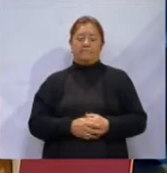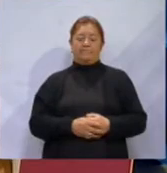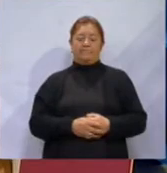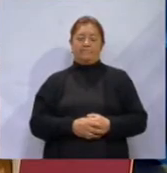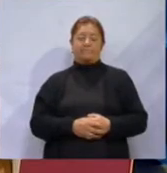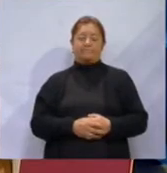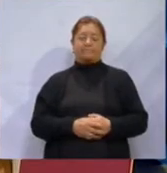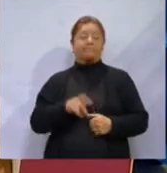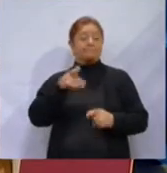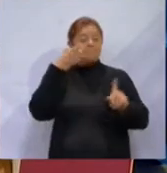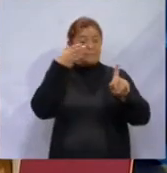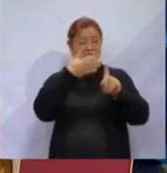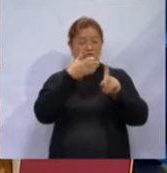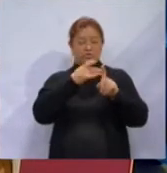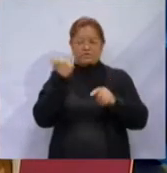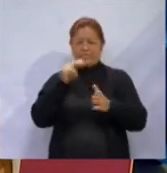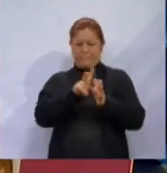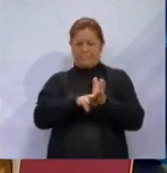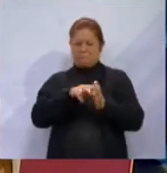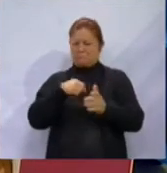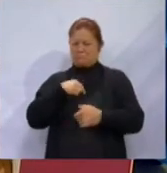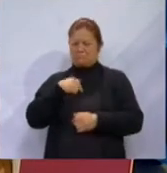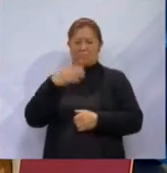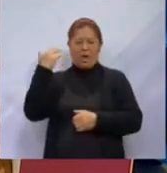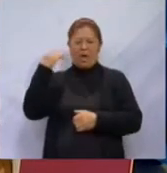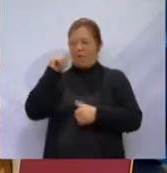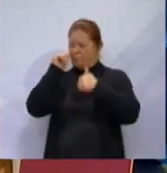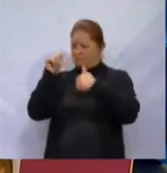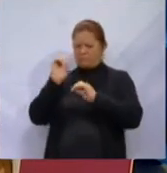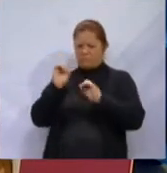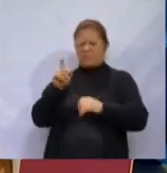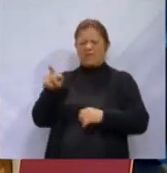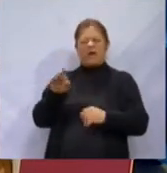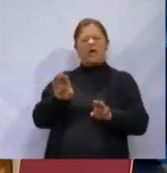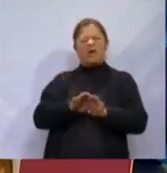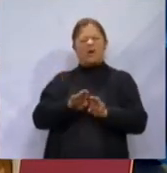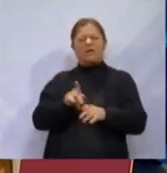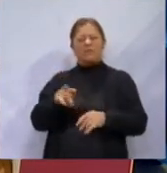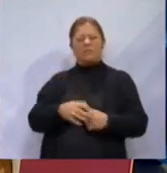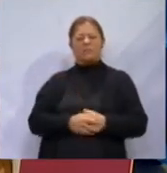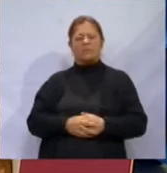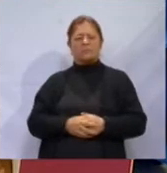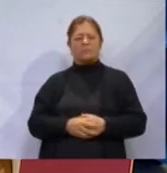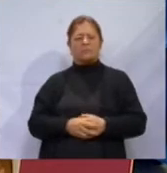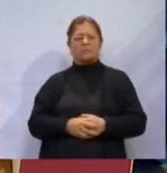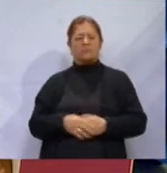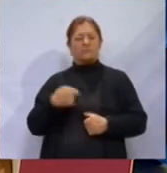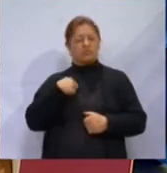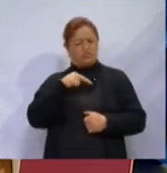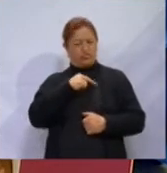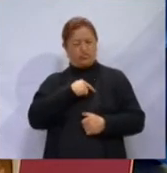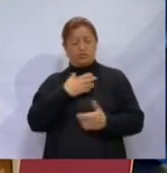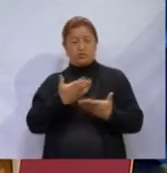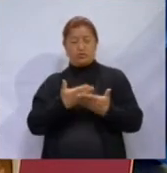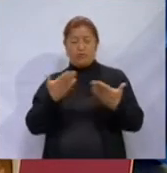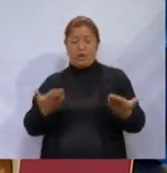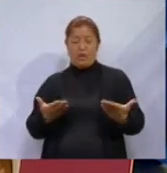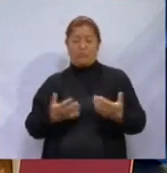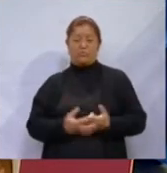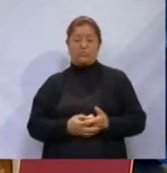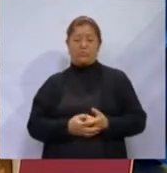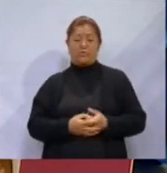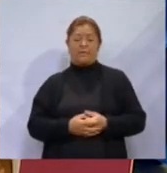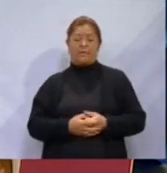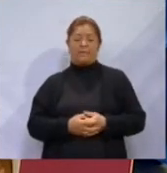a la cápsula, fíjate que yo no había puesto atención de cómo es de que nos ponemos ahora que estamos